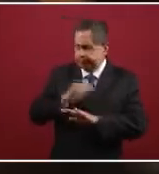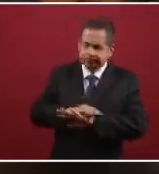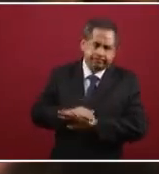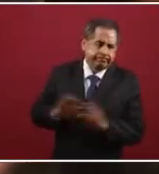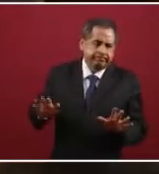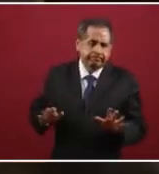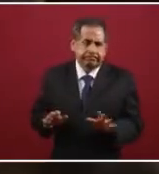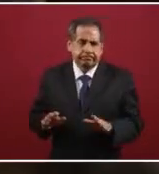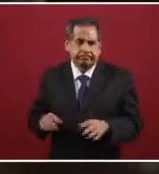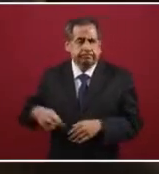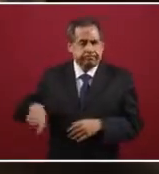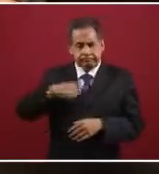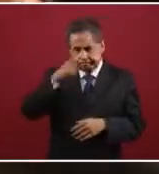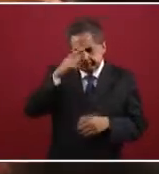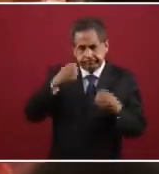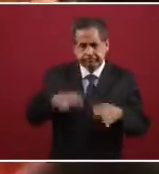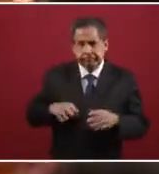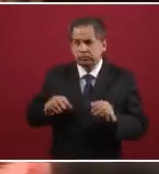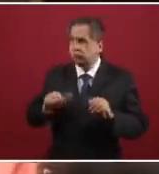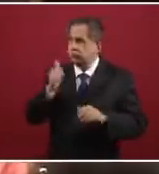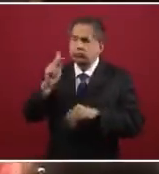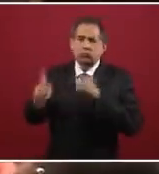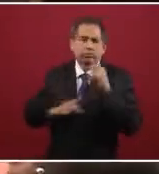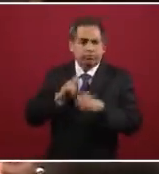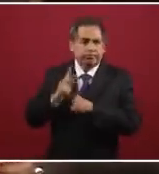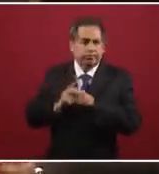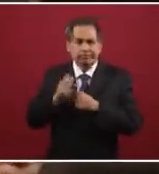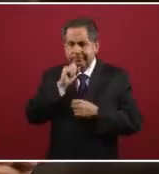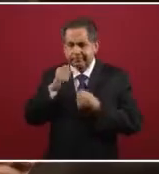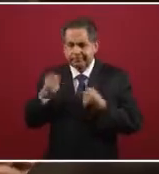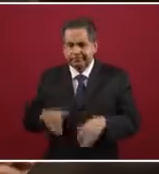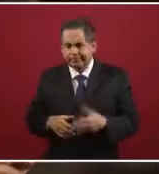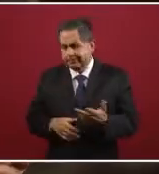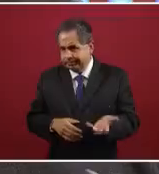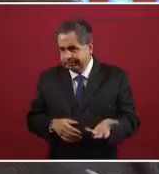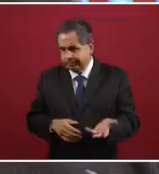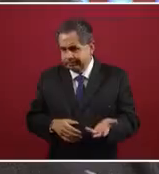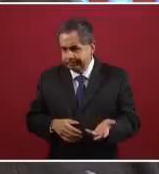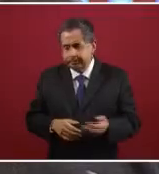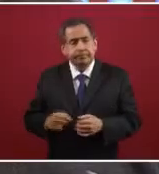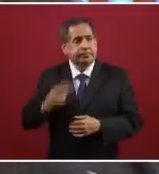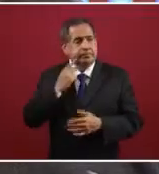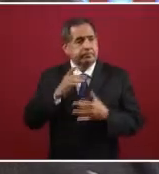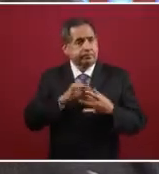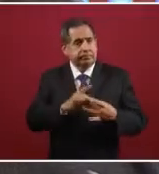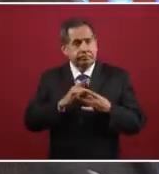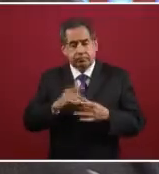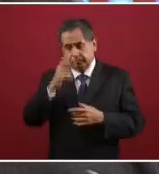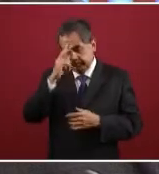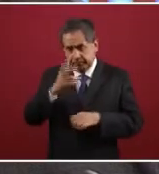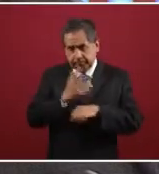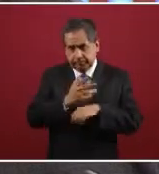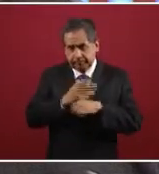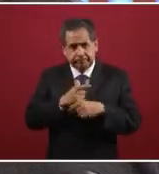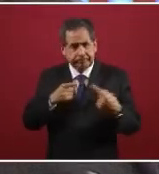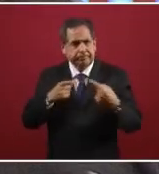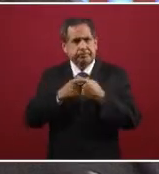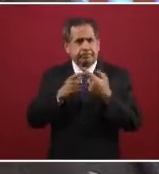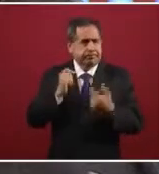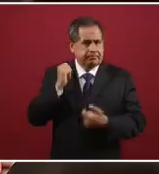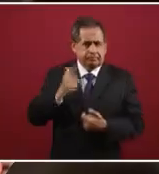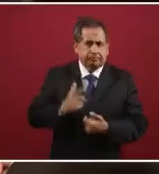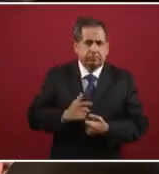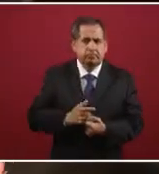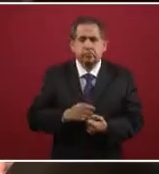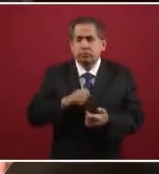a los mexicanos, sino a todas las nacionalidades. Esto no modifica la política migratoria entre México y Estados Unidos, porque,